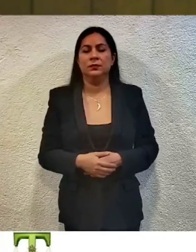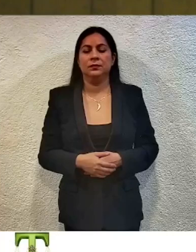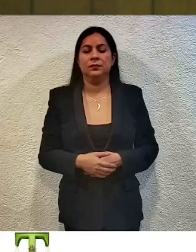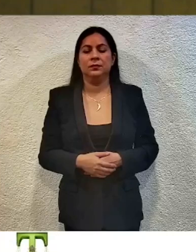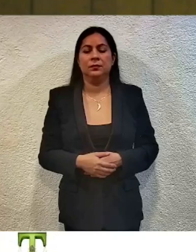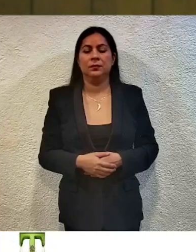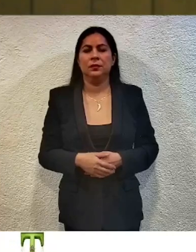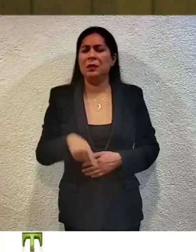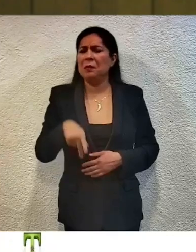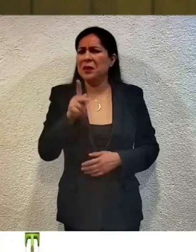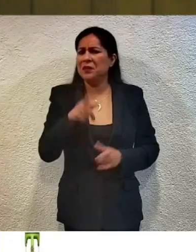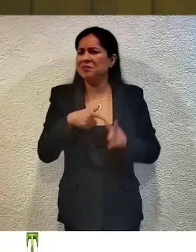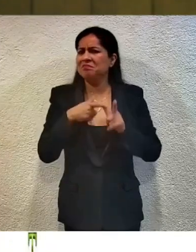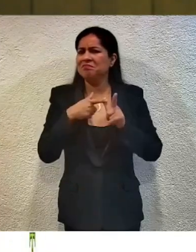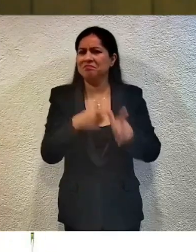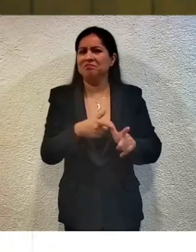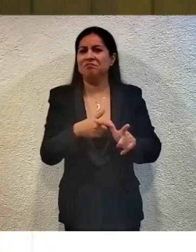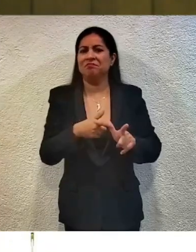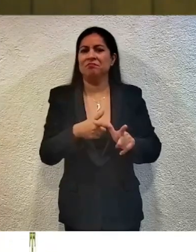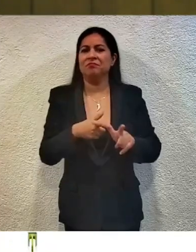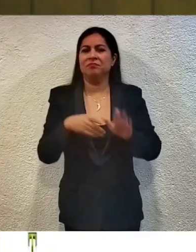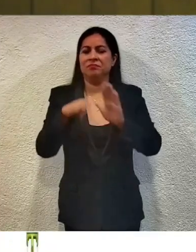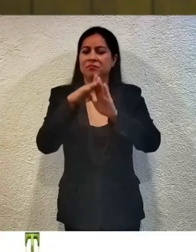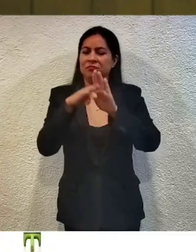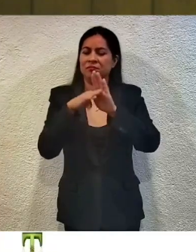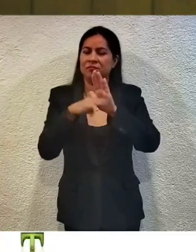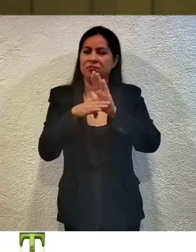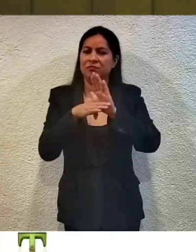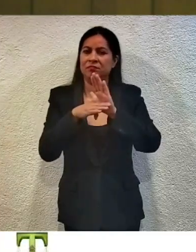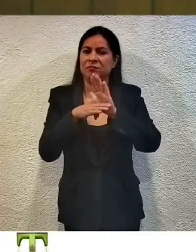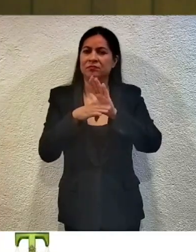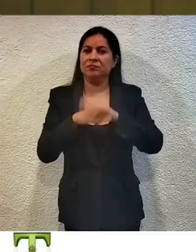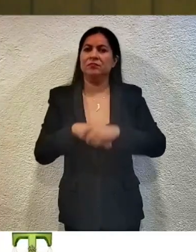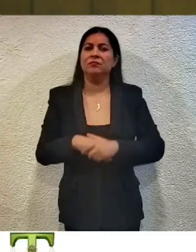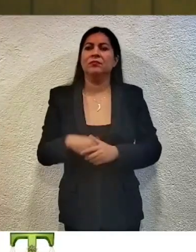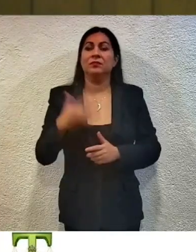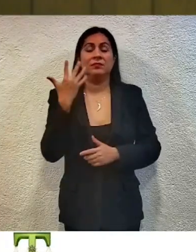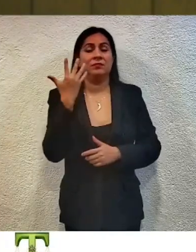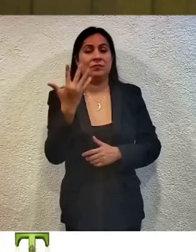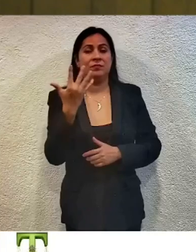Pero continúan los lineamientos. Paso 5.